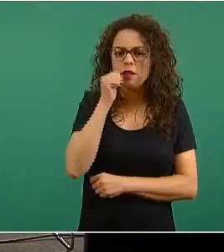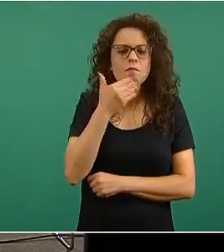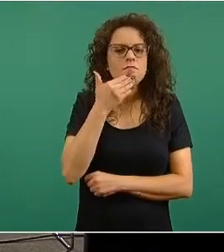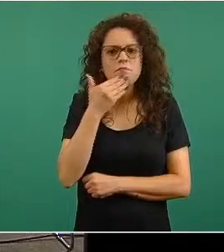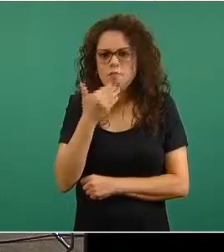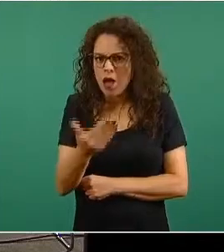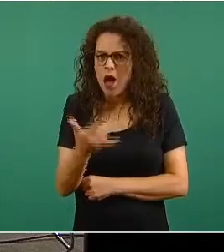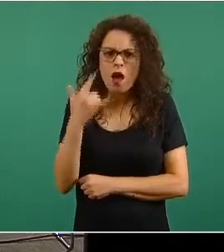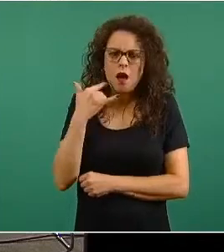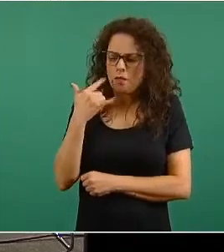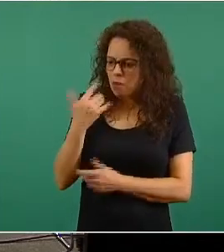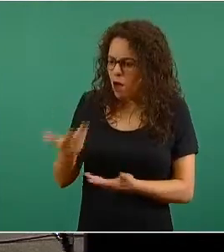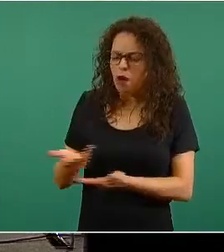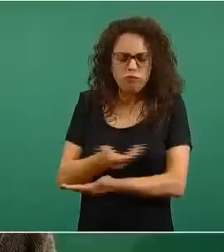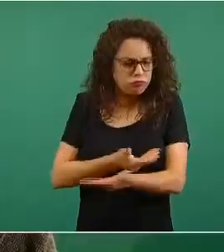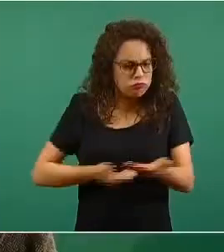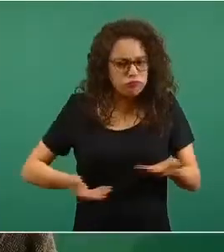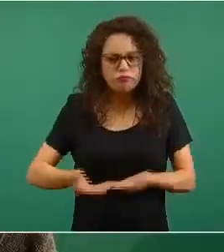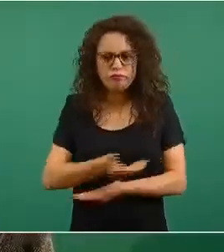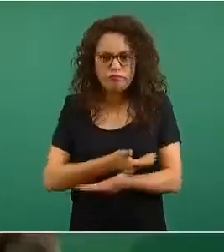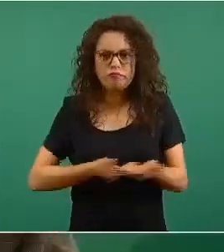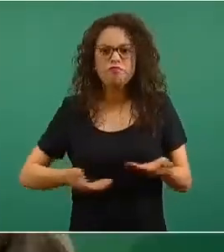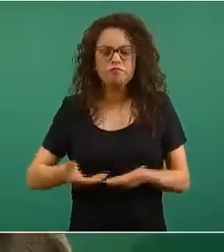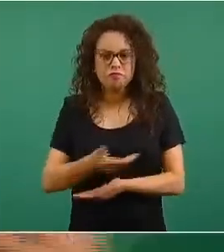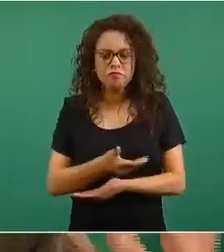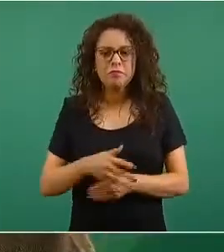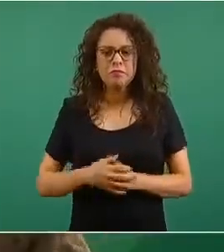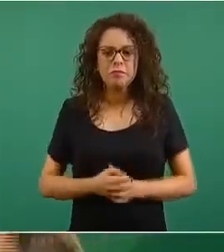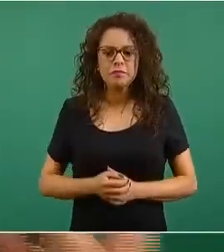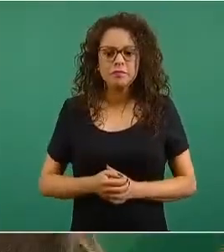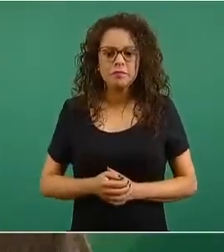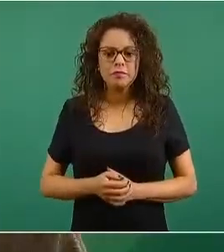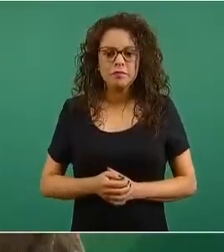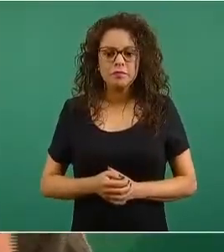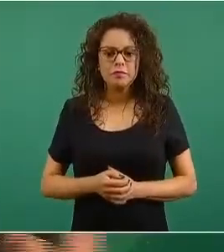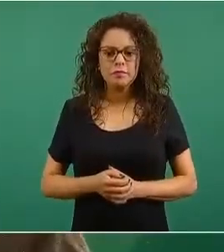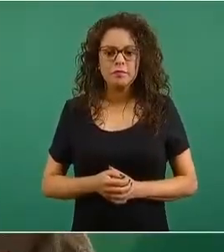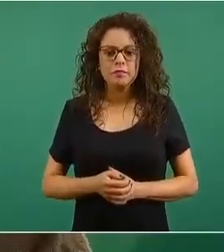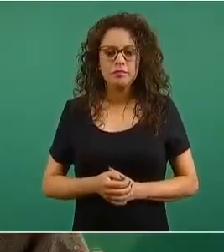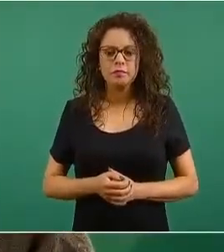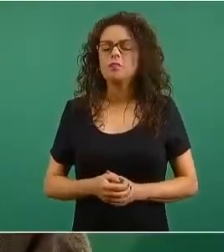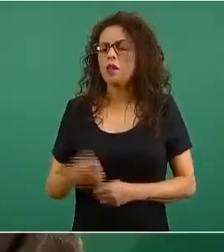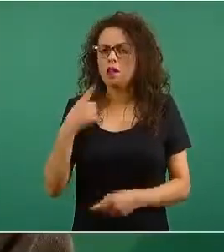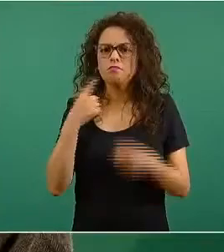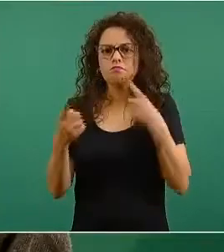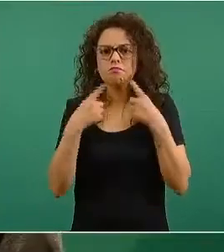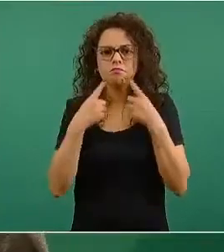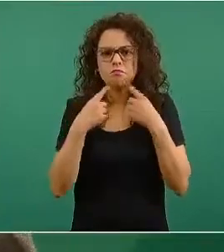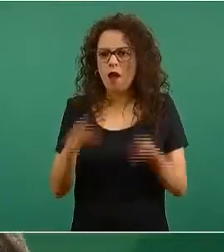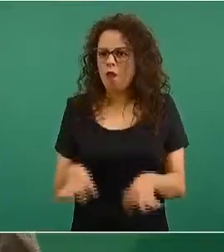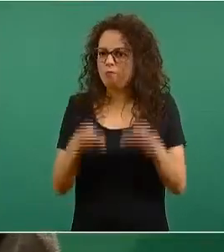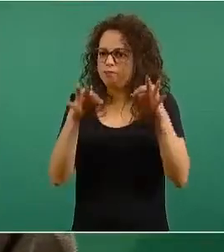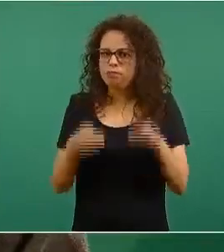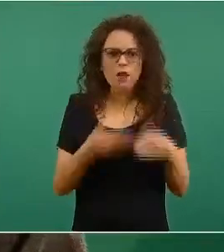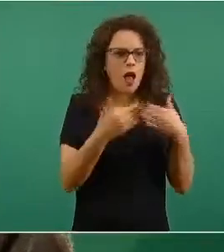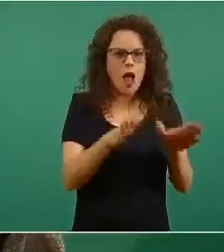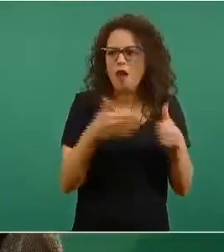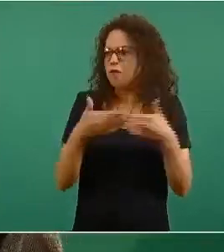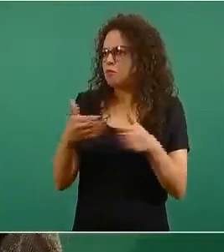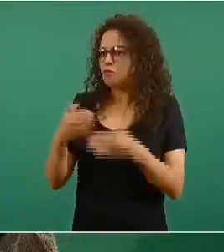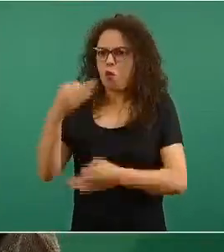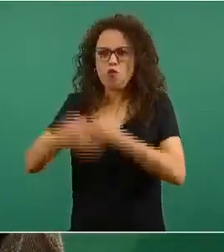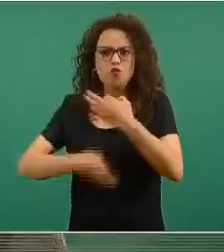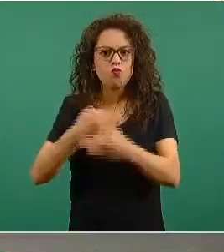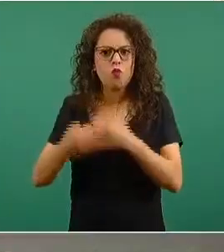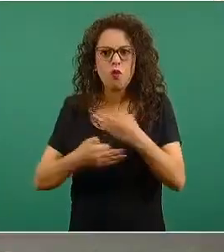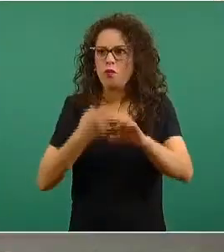amigable y muy abierta, en el sentido de un diálogo circular entre los gobiernos